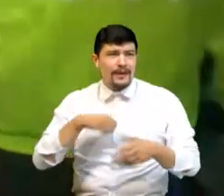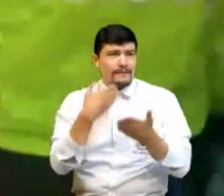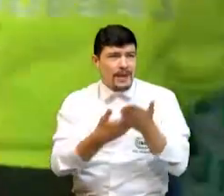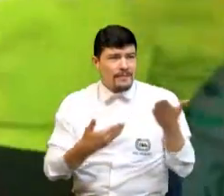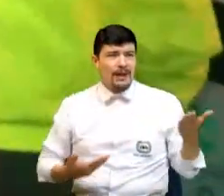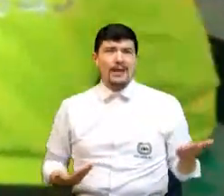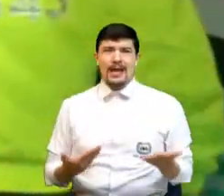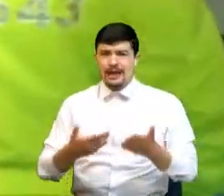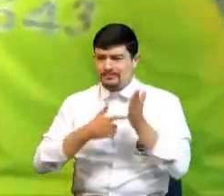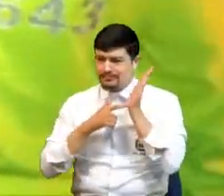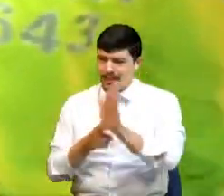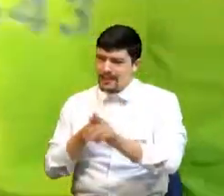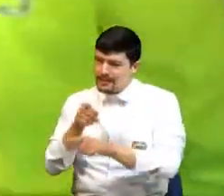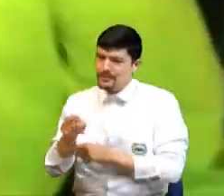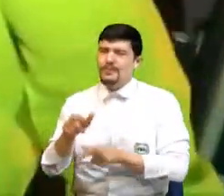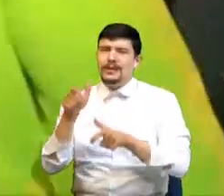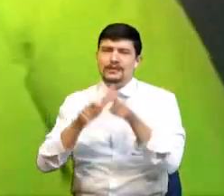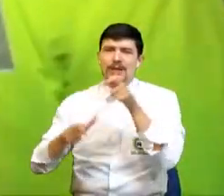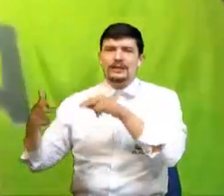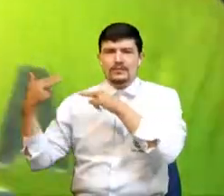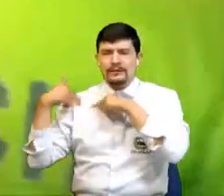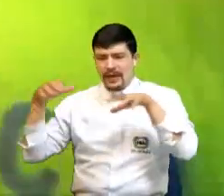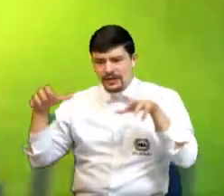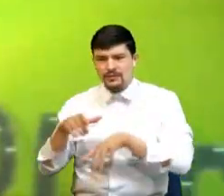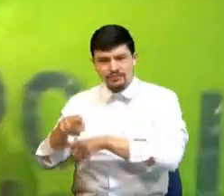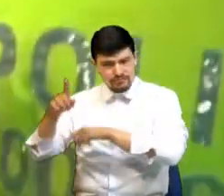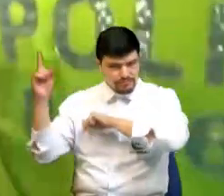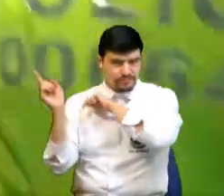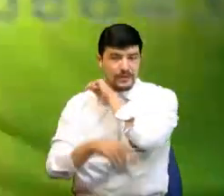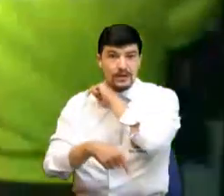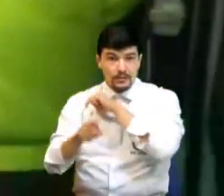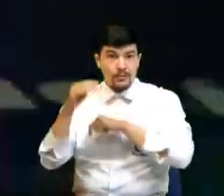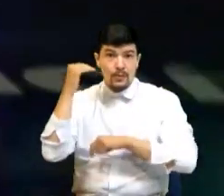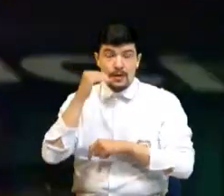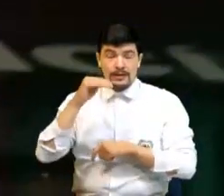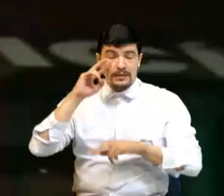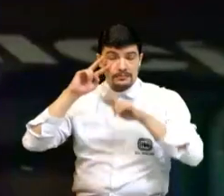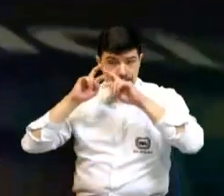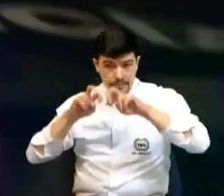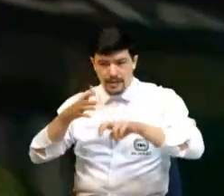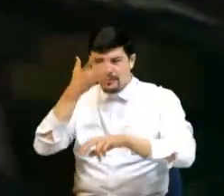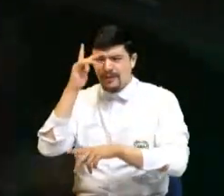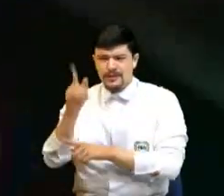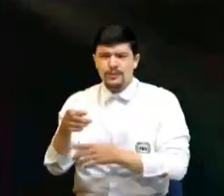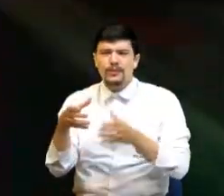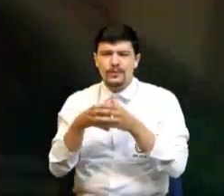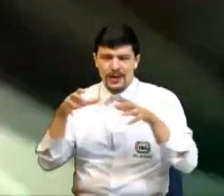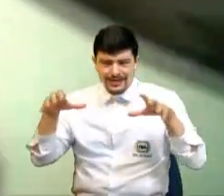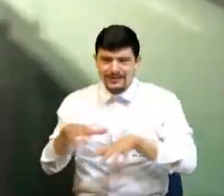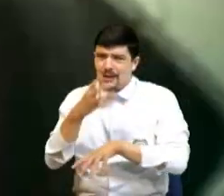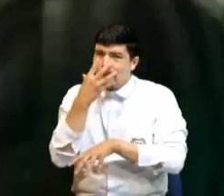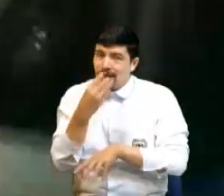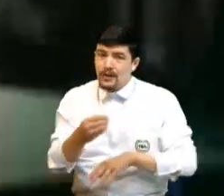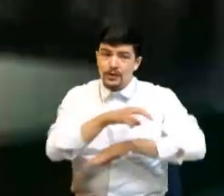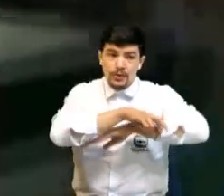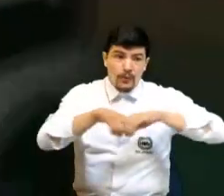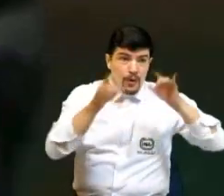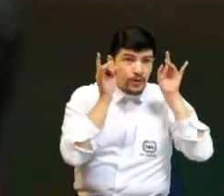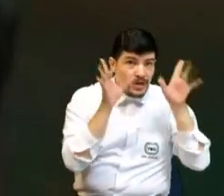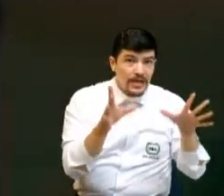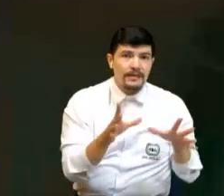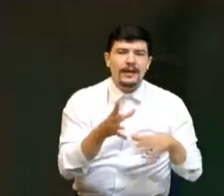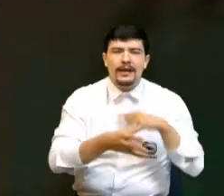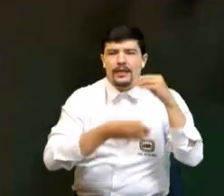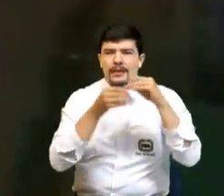los pliegos que se imputarán a estas mujeres la fiscalía les investiga por concierto para delinquir hurto calificado y agravado y